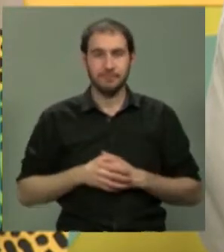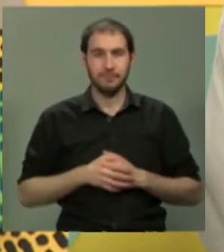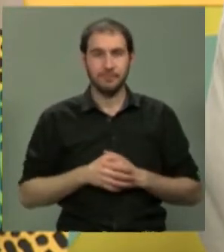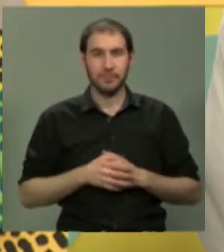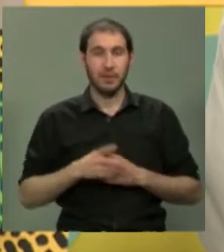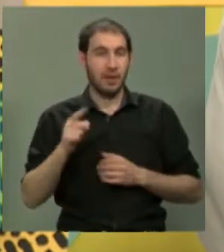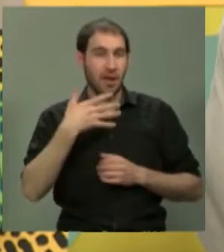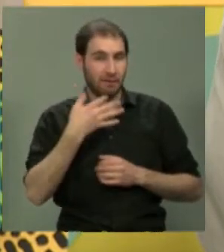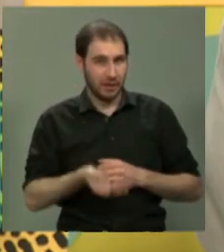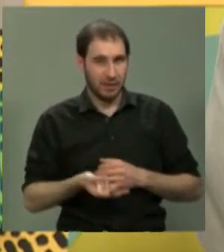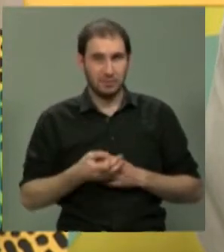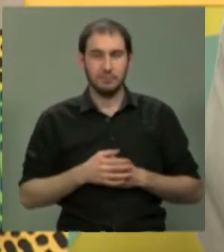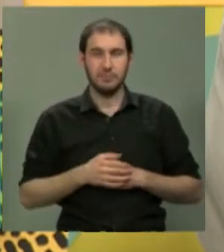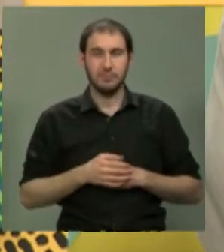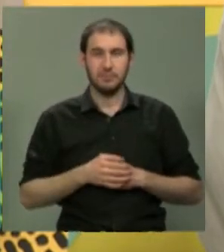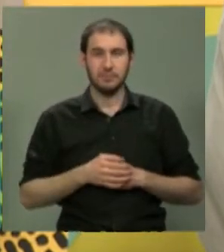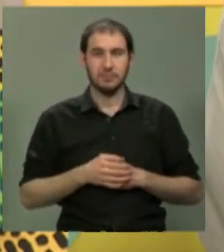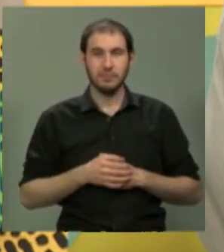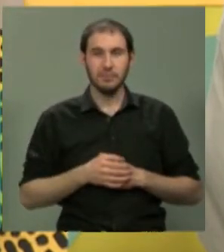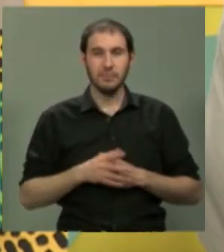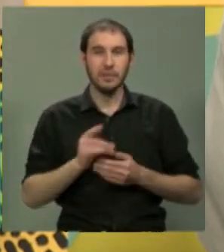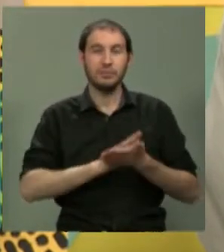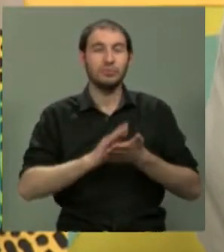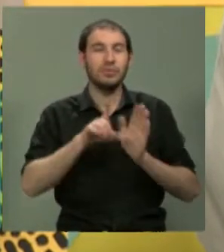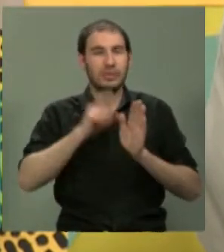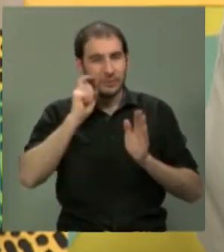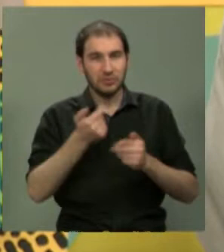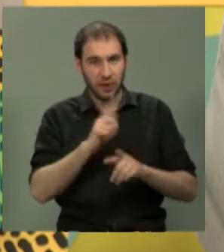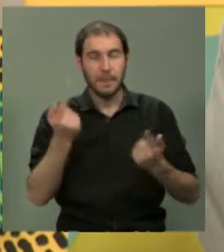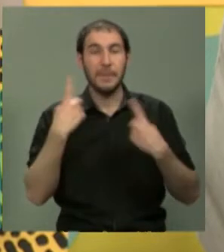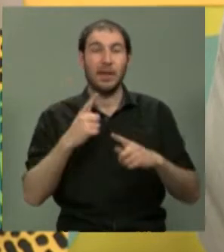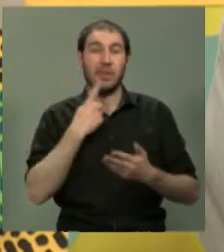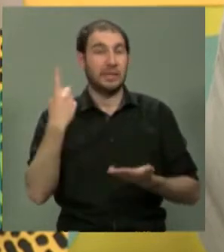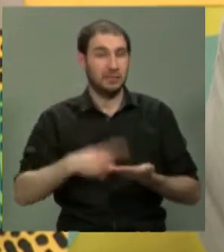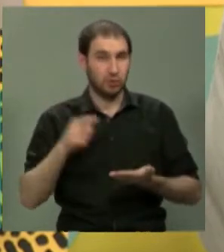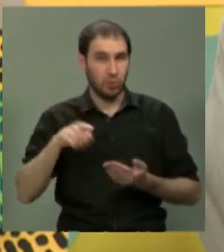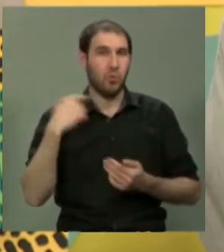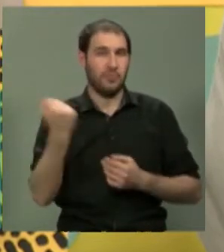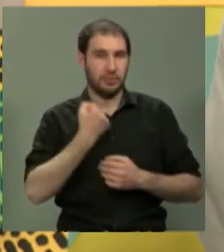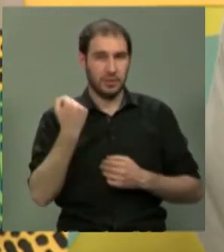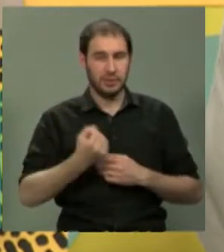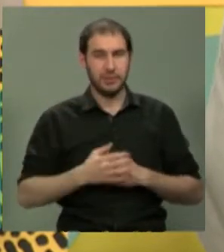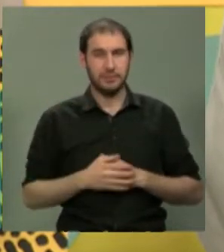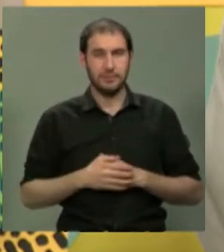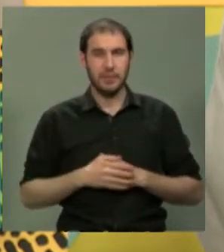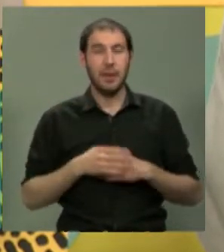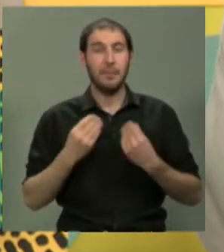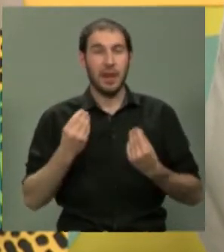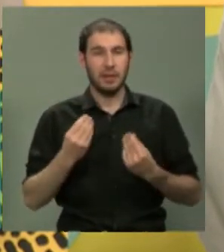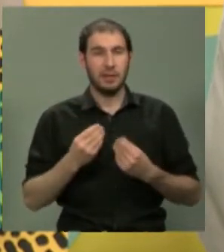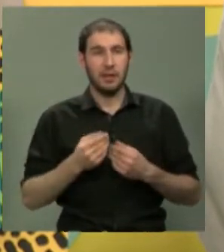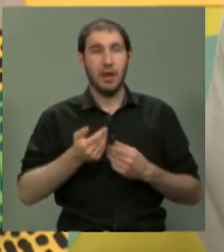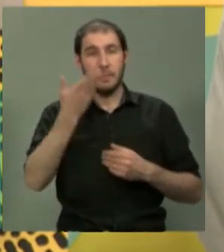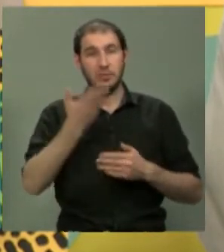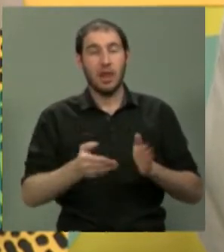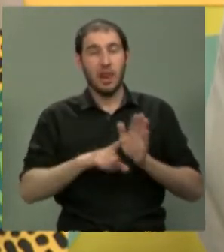Si bien es cierto que no va a solucionar la inseguridad, creo que es una medida importante para hacer a alguien que